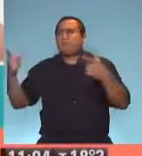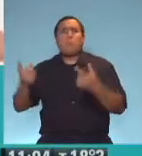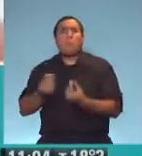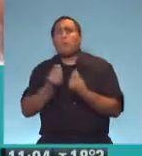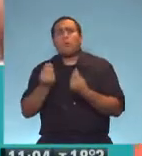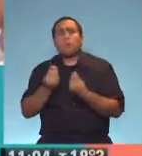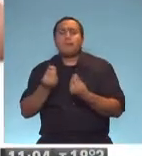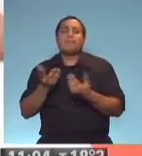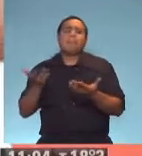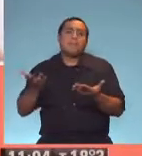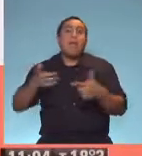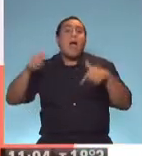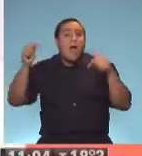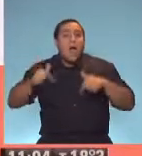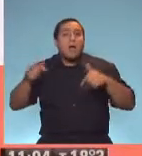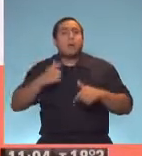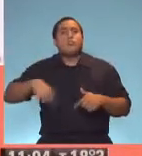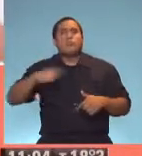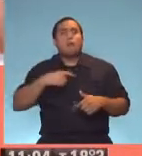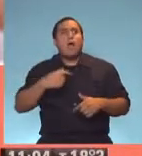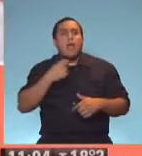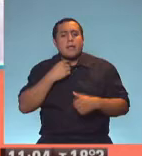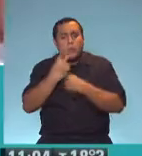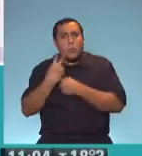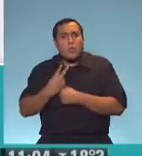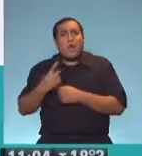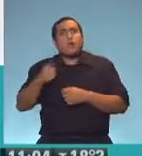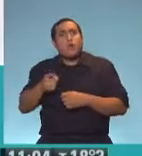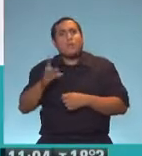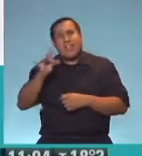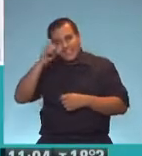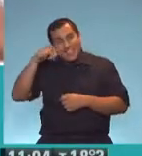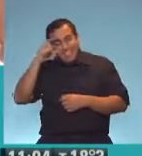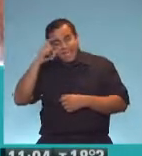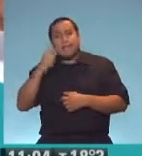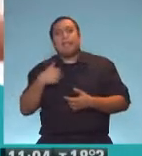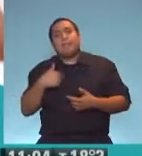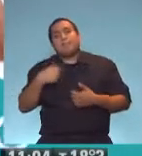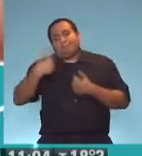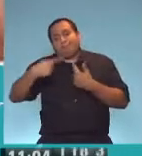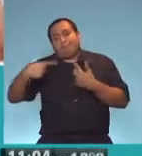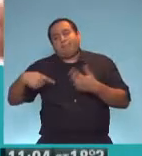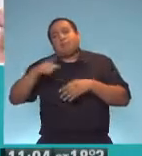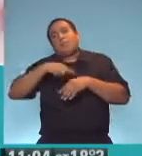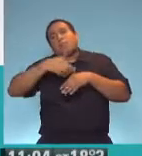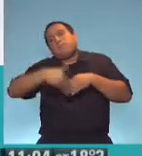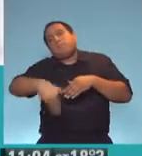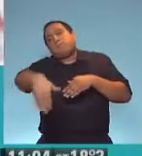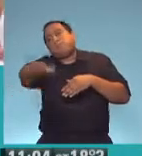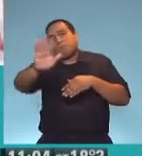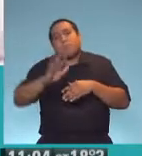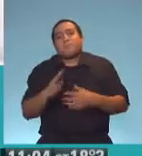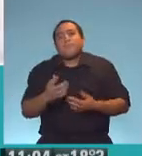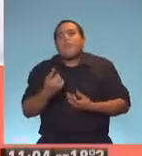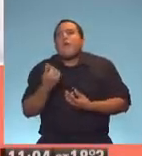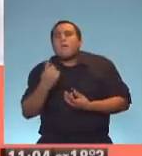ver con que si nosotros ahora queremos tomar acciones de dengue, son acciones que llevan mucho tiempo, y este aumento de casos tiene que ver con la falta de